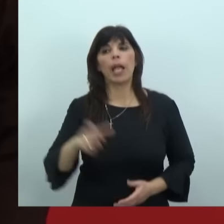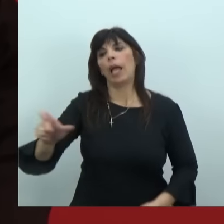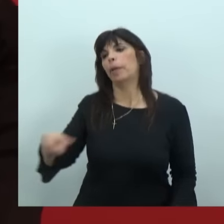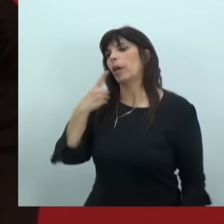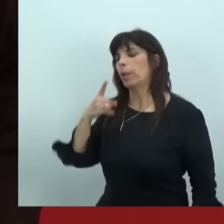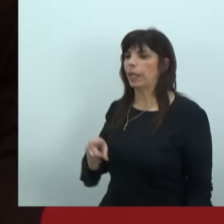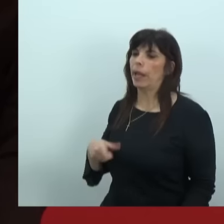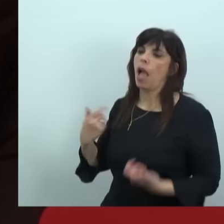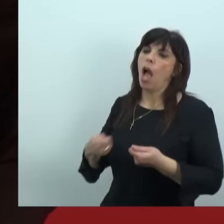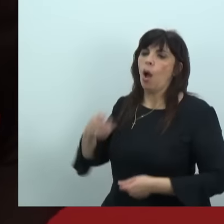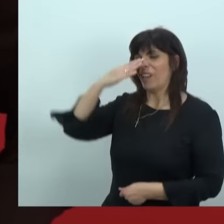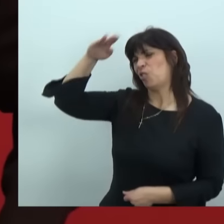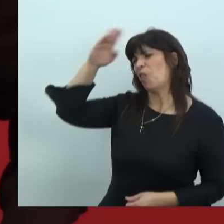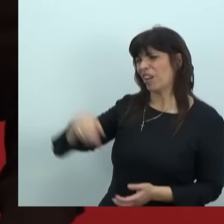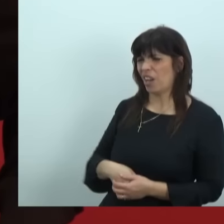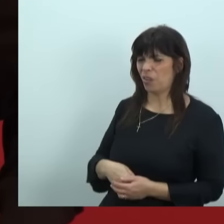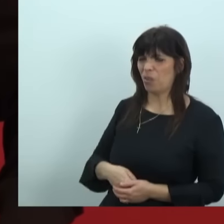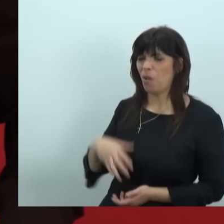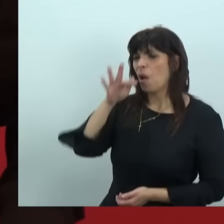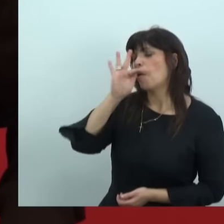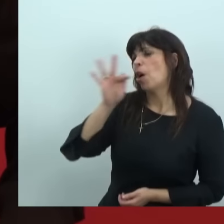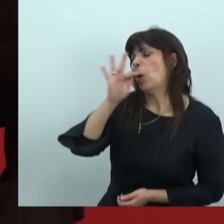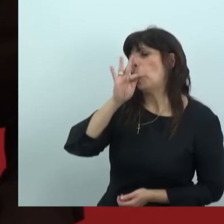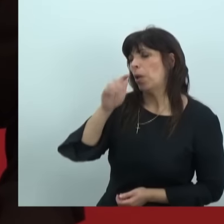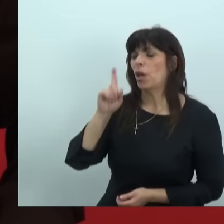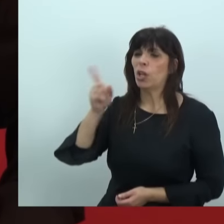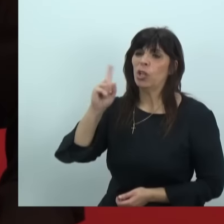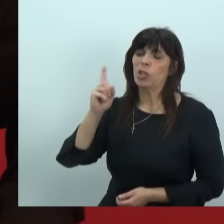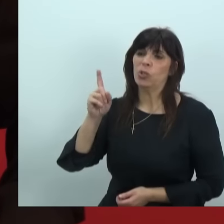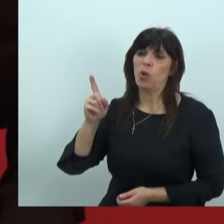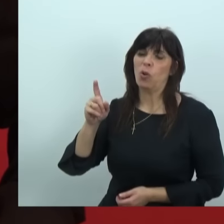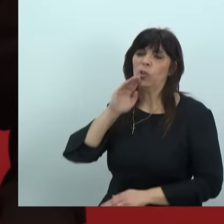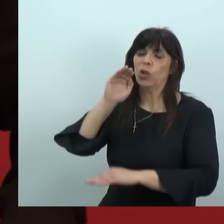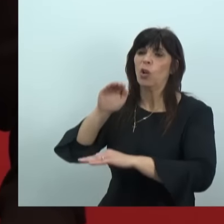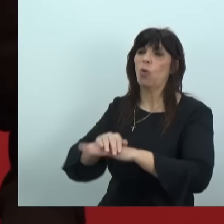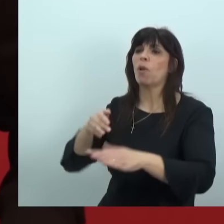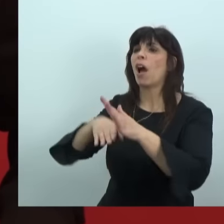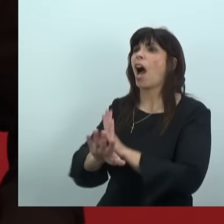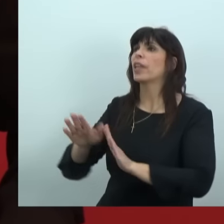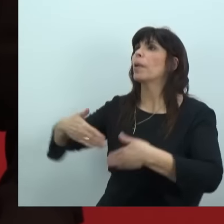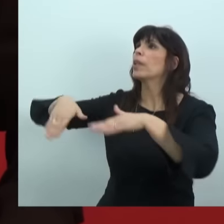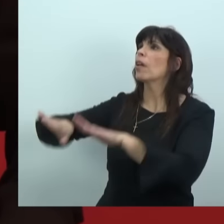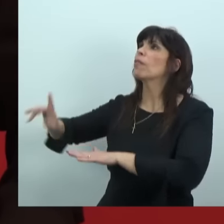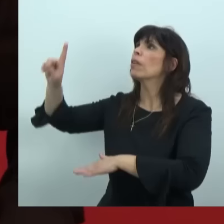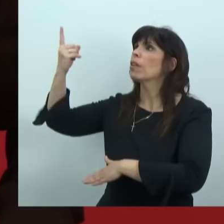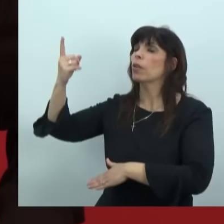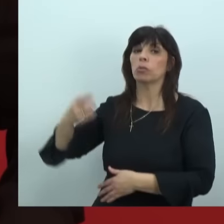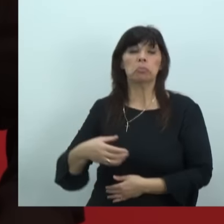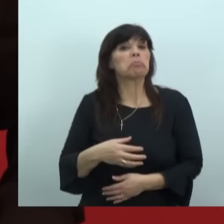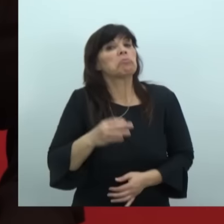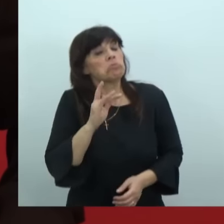pero las promesas solo se cumplen por la fidelidad de Dios. Bueno, en gran parte tienes